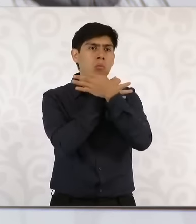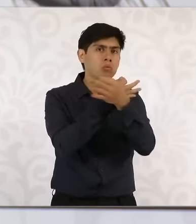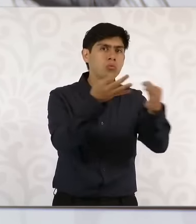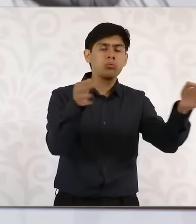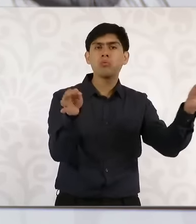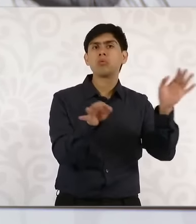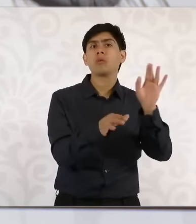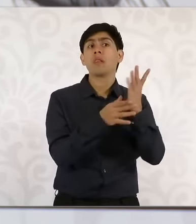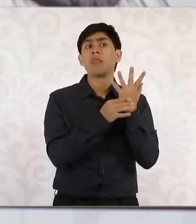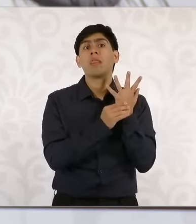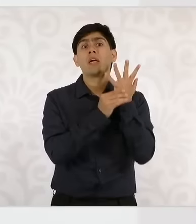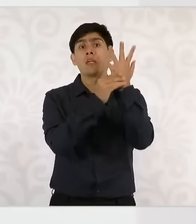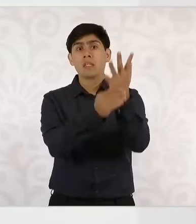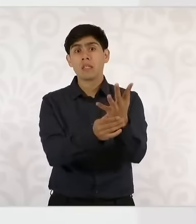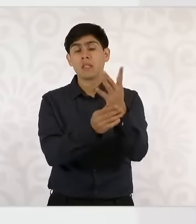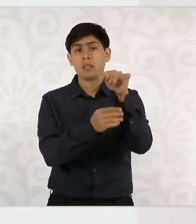montando esta